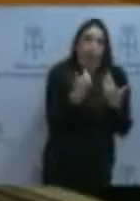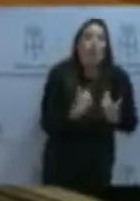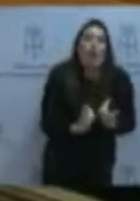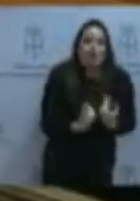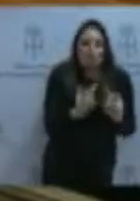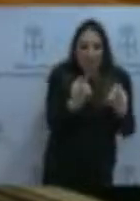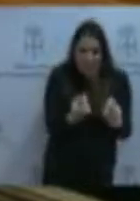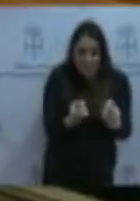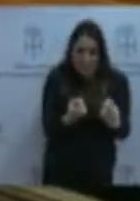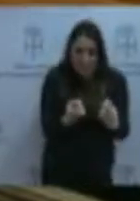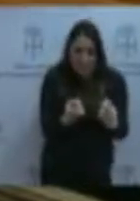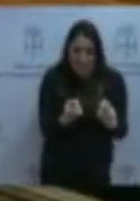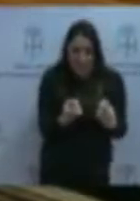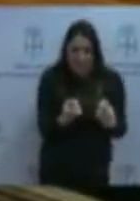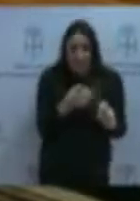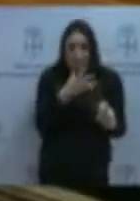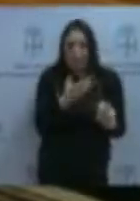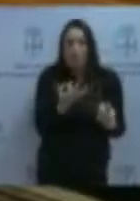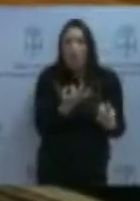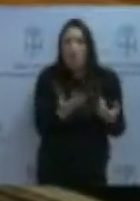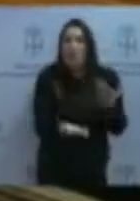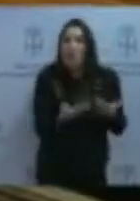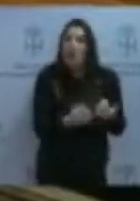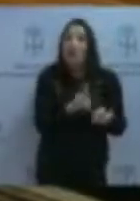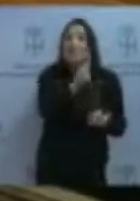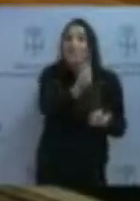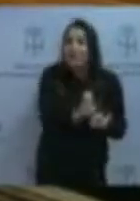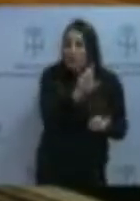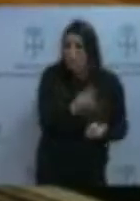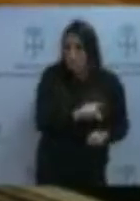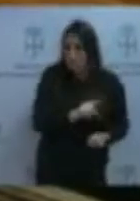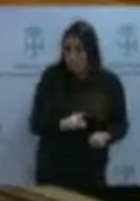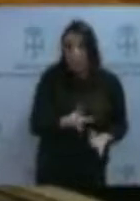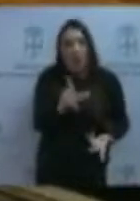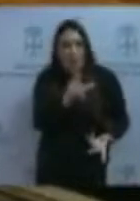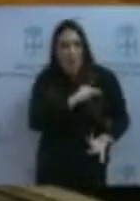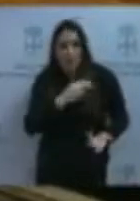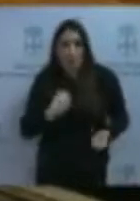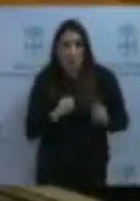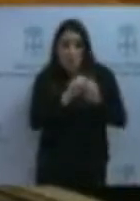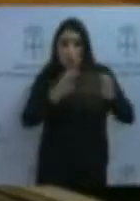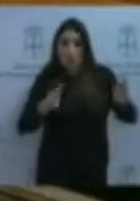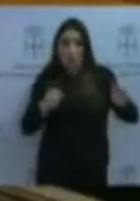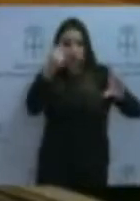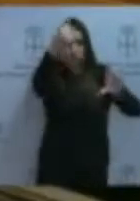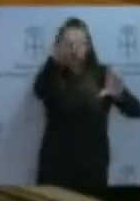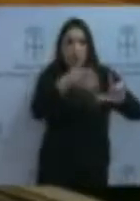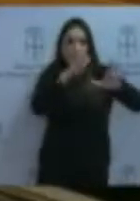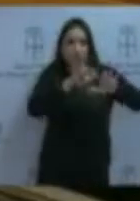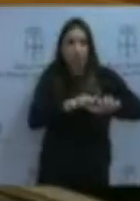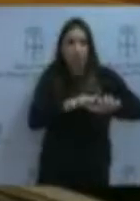que valide todos esos méritos que se metan en el sistema,